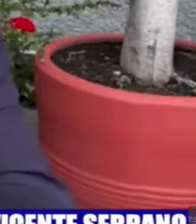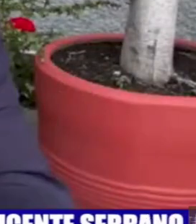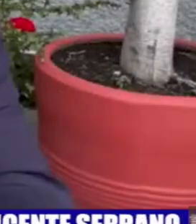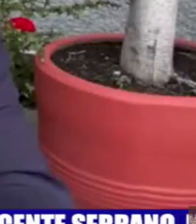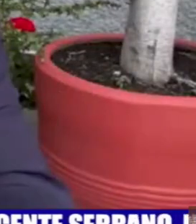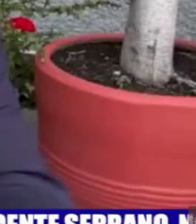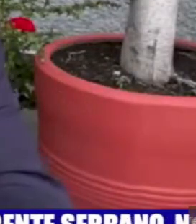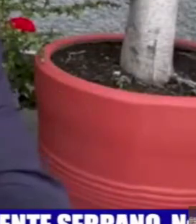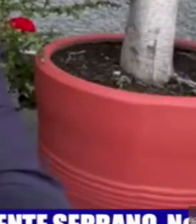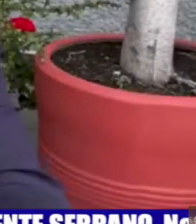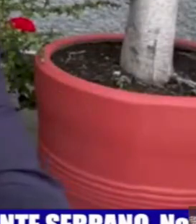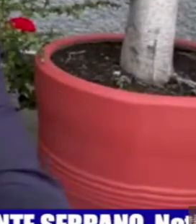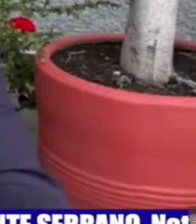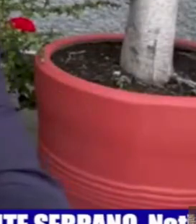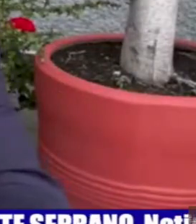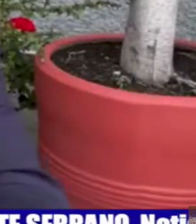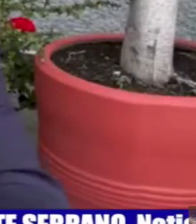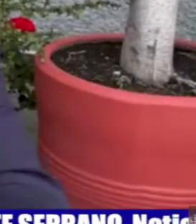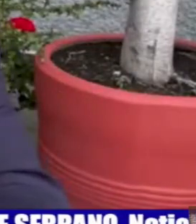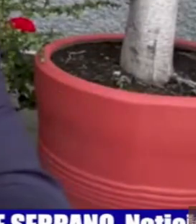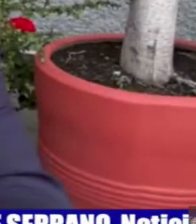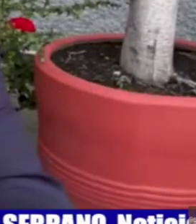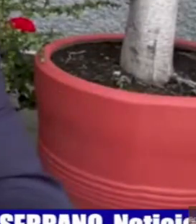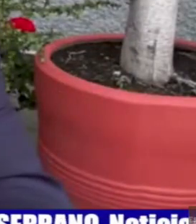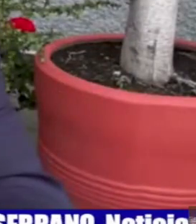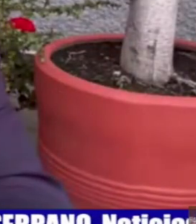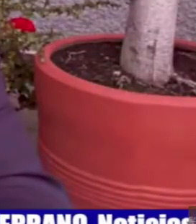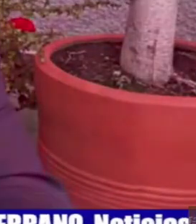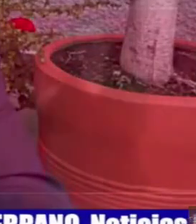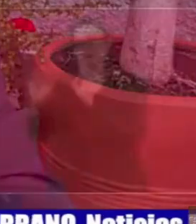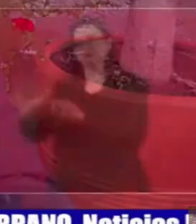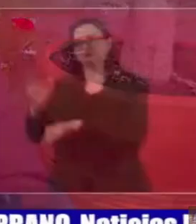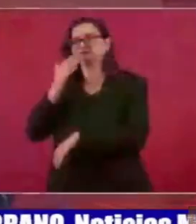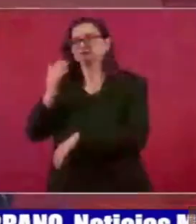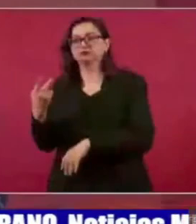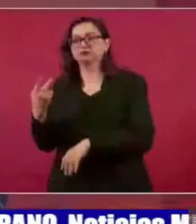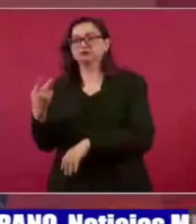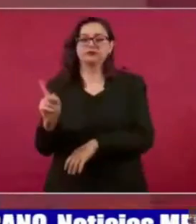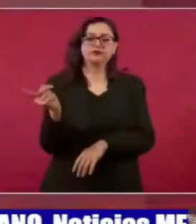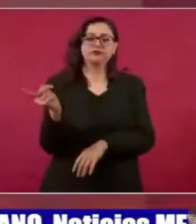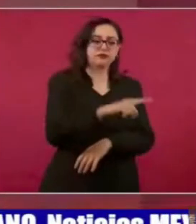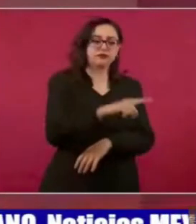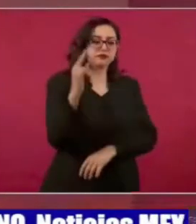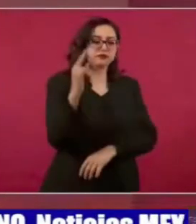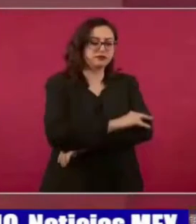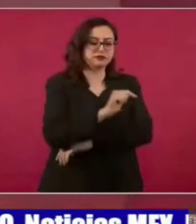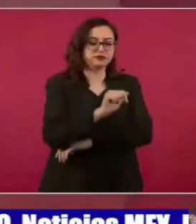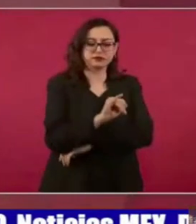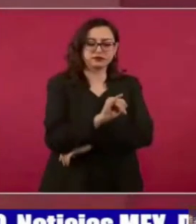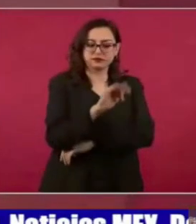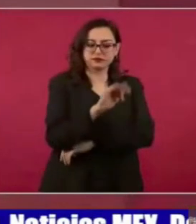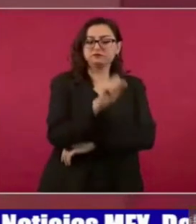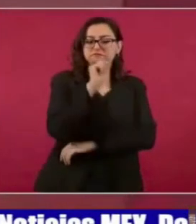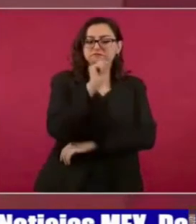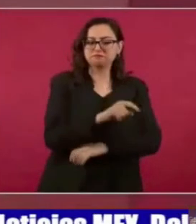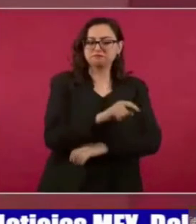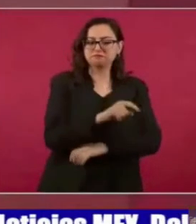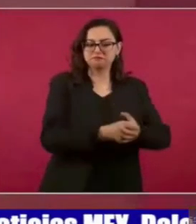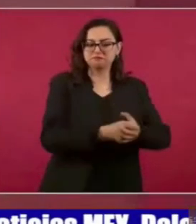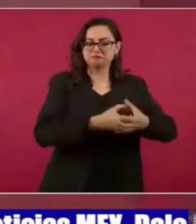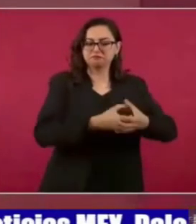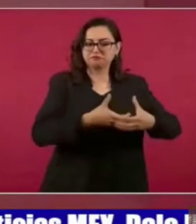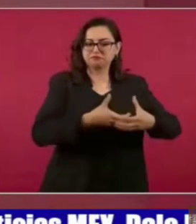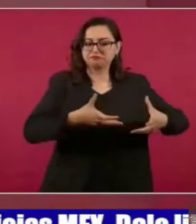del presidente Andrés Manuel López Obrador, que le ha generado mucho ardor y ha generado que además